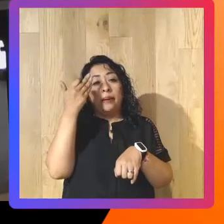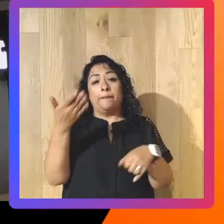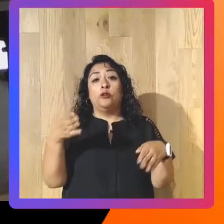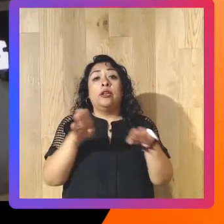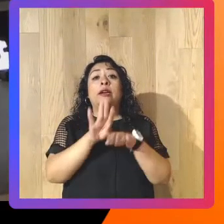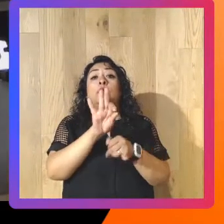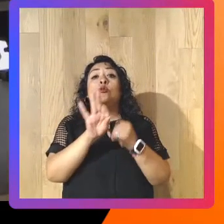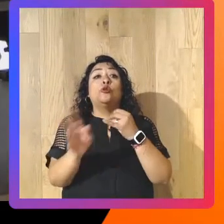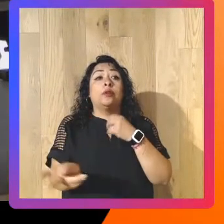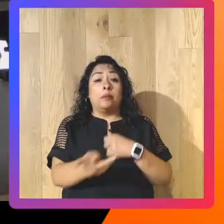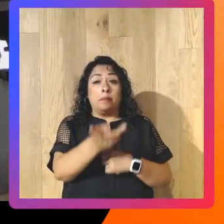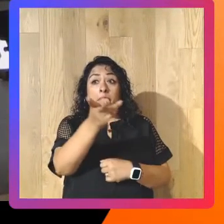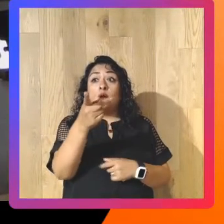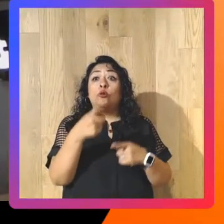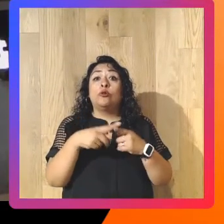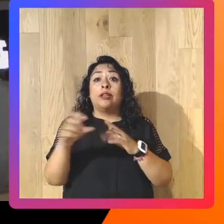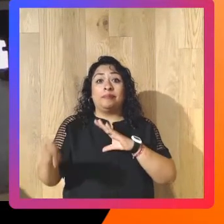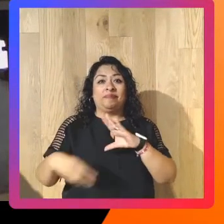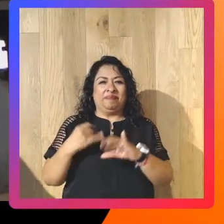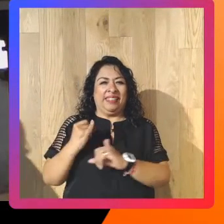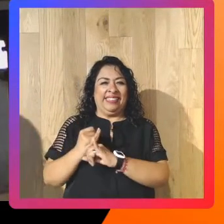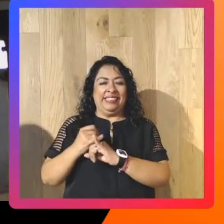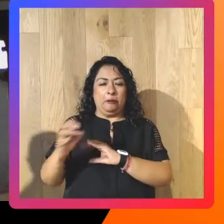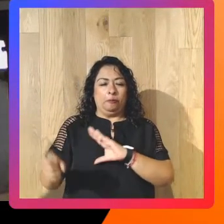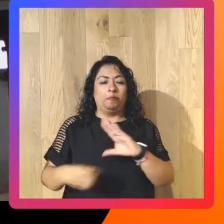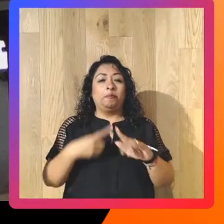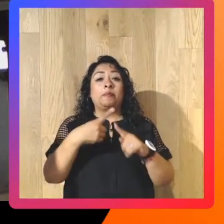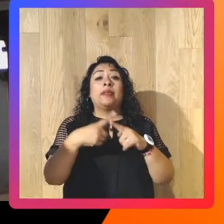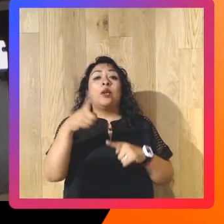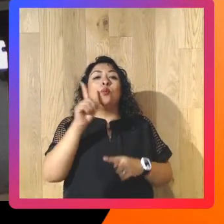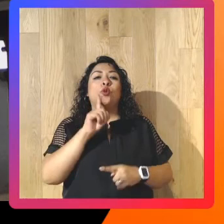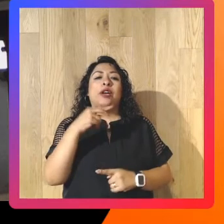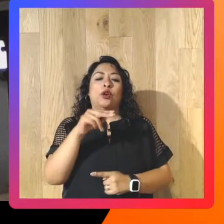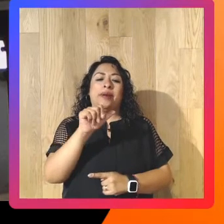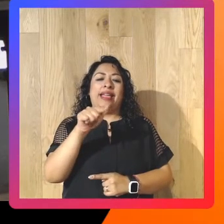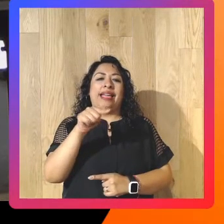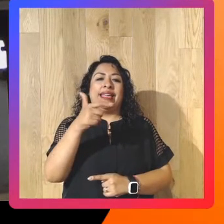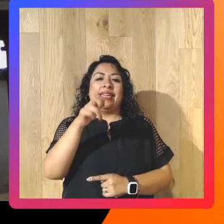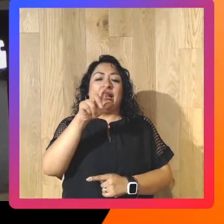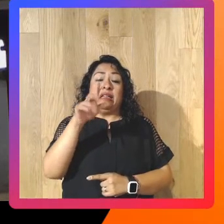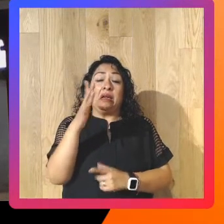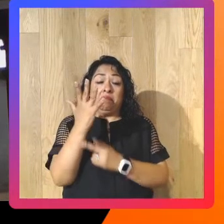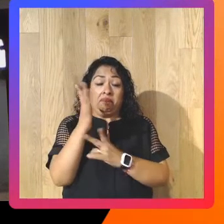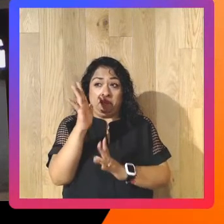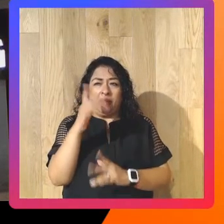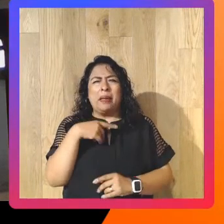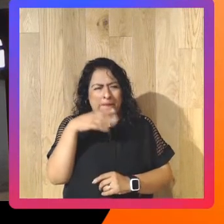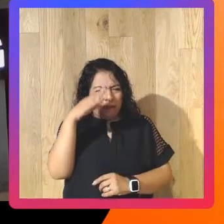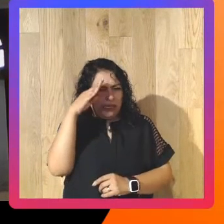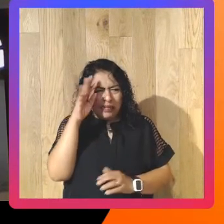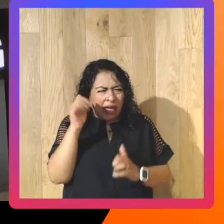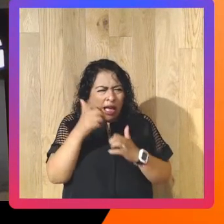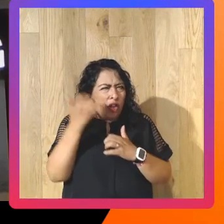concluir con una última pregunta que nos hicieron llegar en línea de parte de Angélica, y dice: ¿se ha pensado en